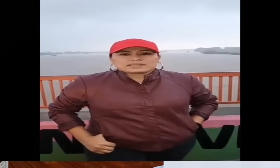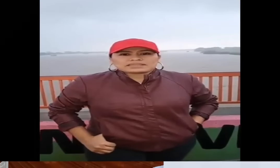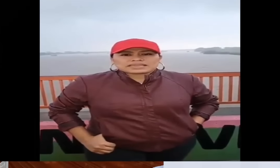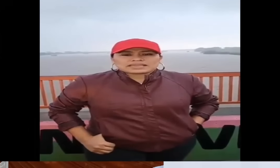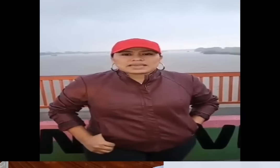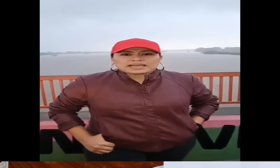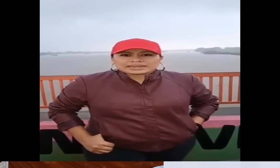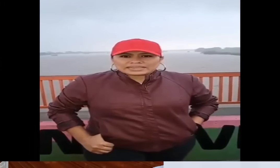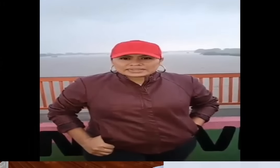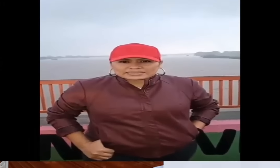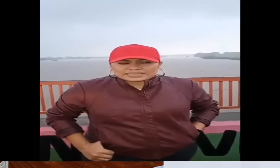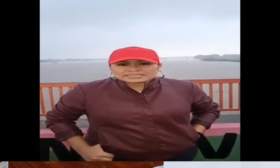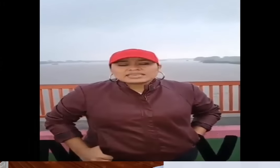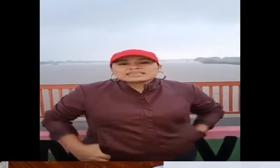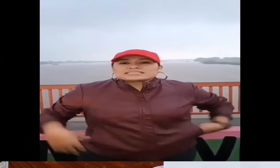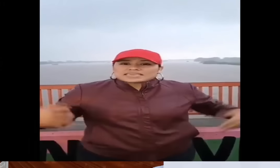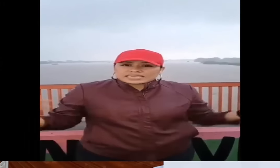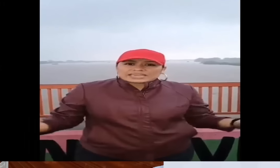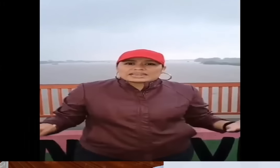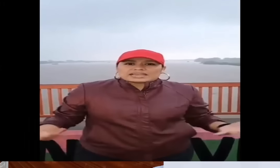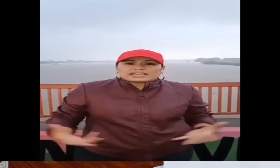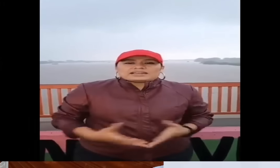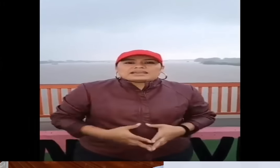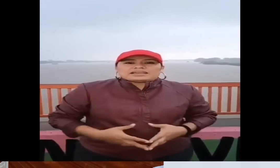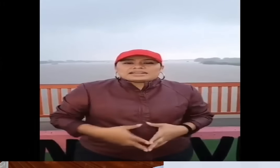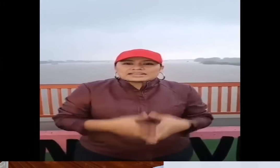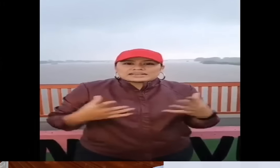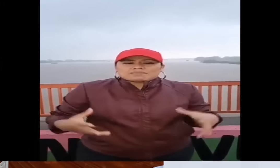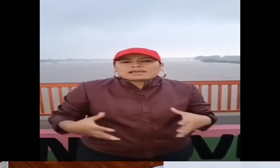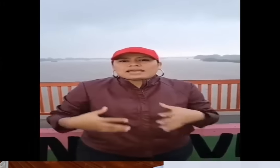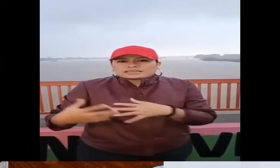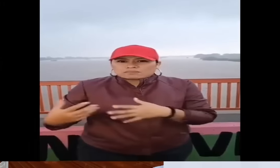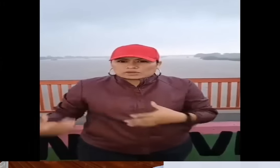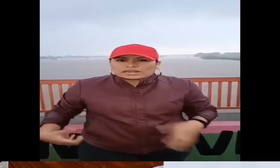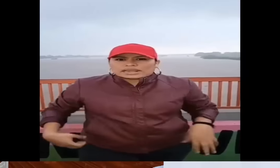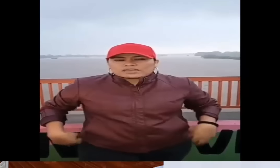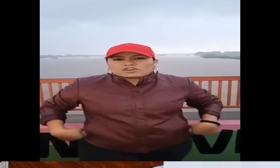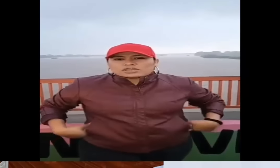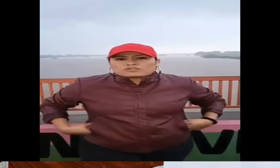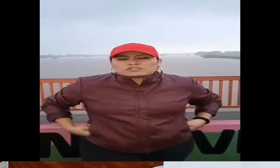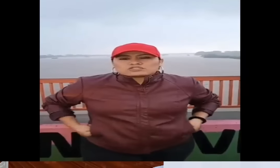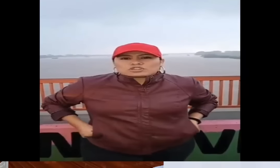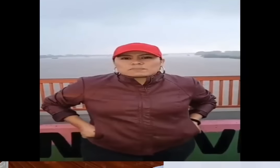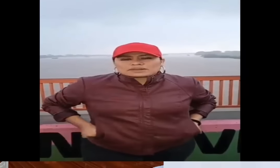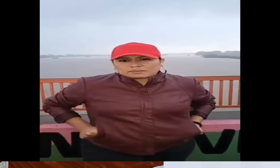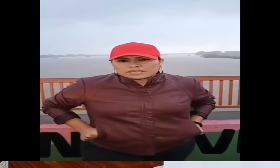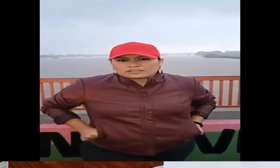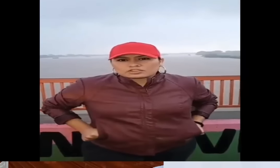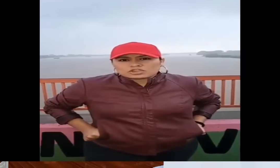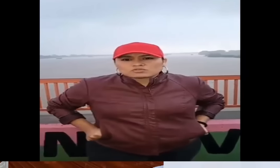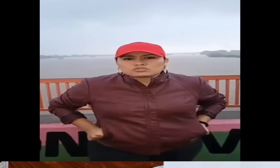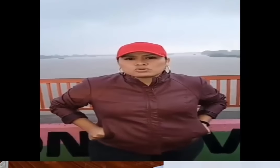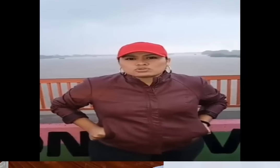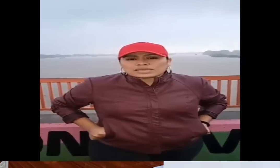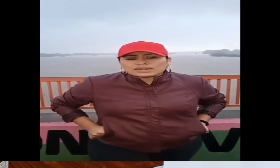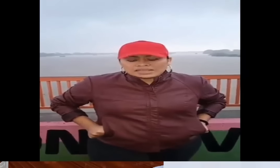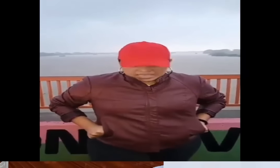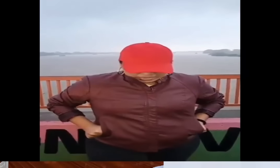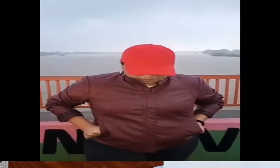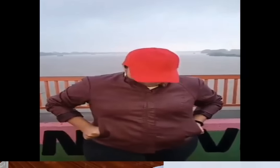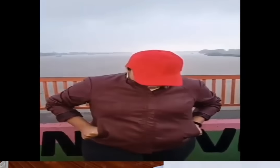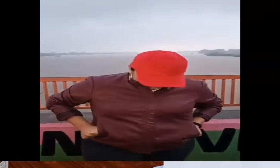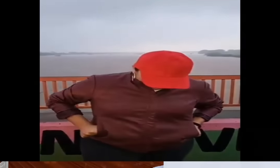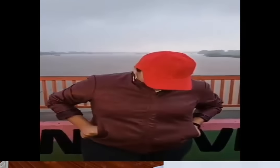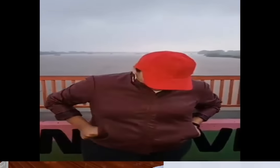mantenga alertas. Sigue el clima atemporalado en nuestro departamento, en Usulután, y me imagino